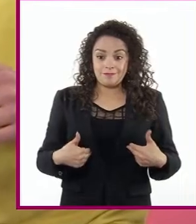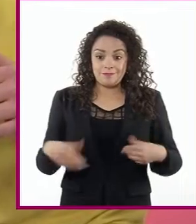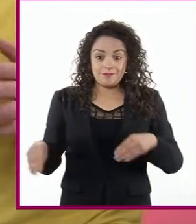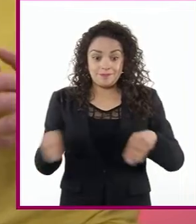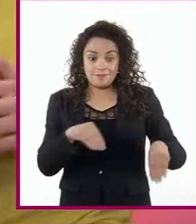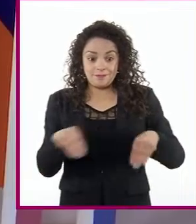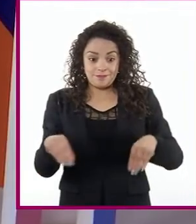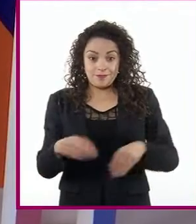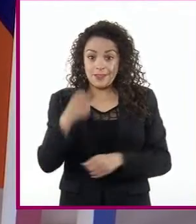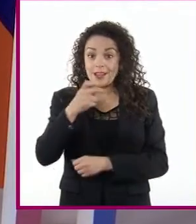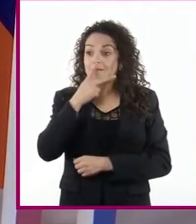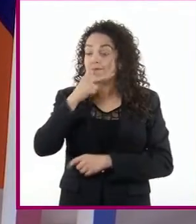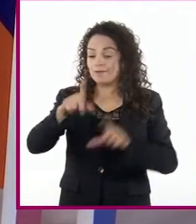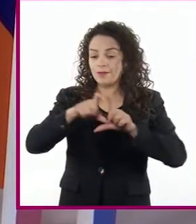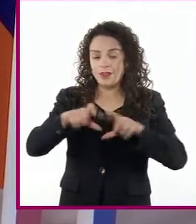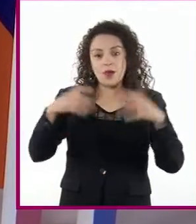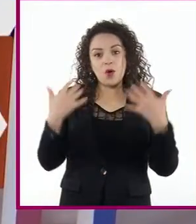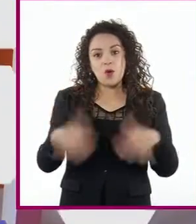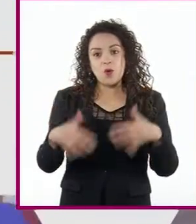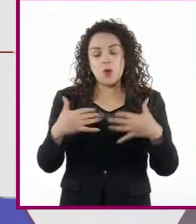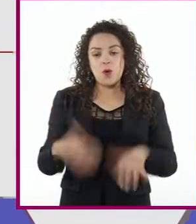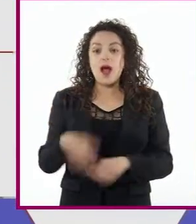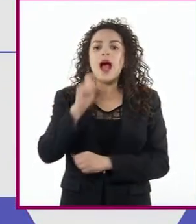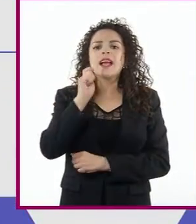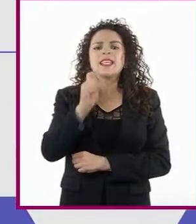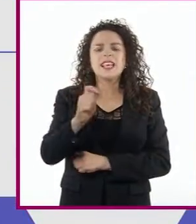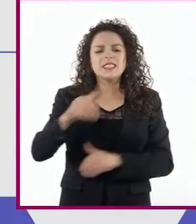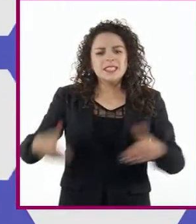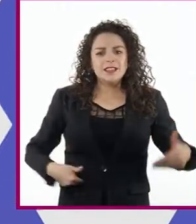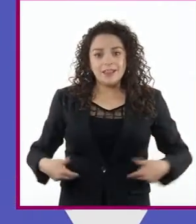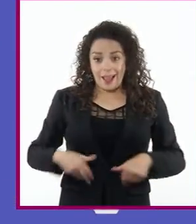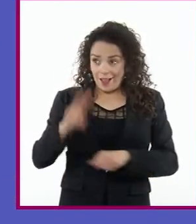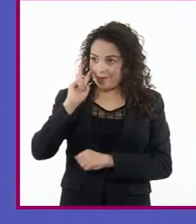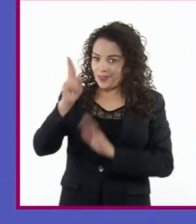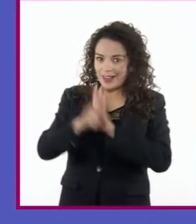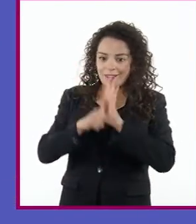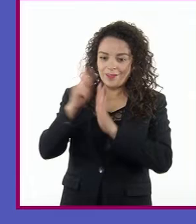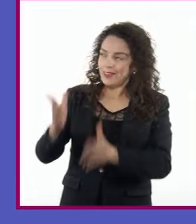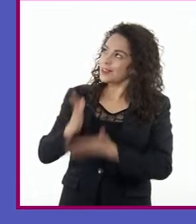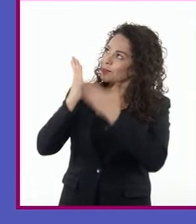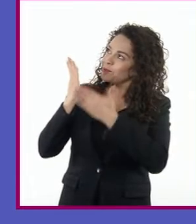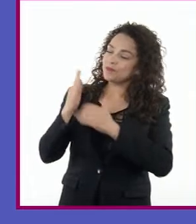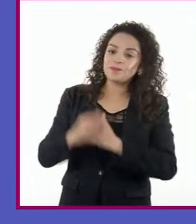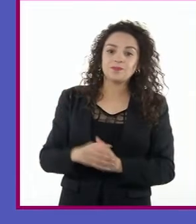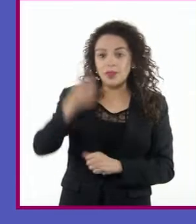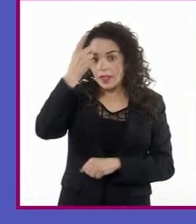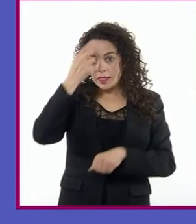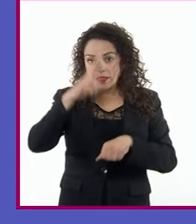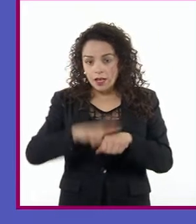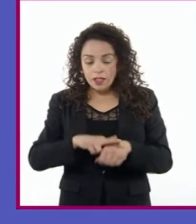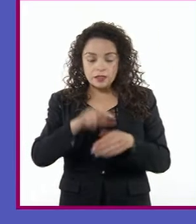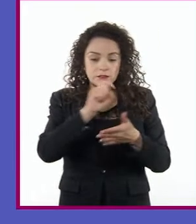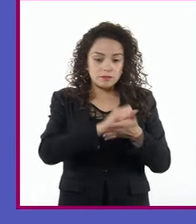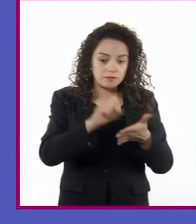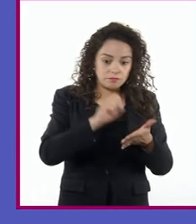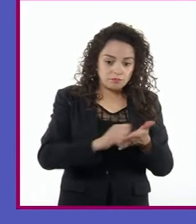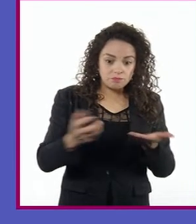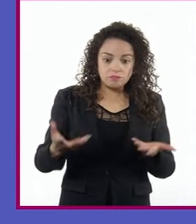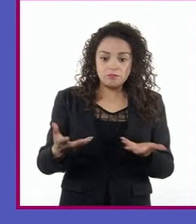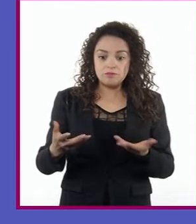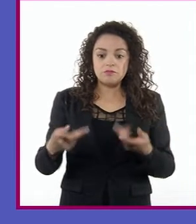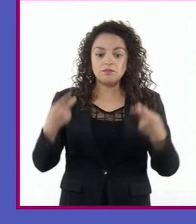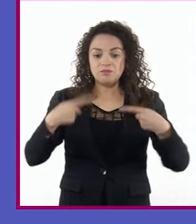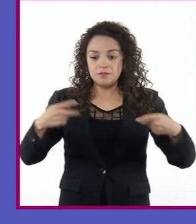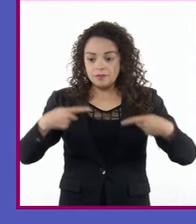el teatro? ¡Corre video! Directores, escritores, músicos, bailarines, vestuaristas,